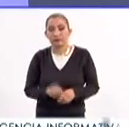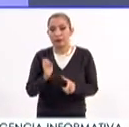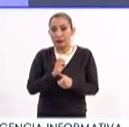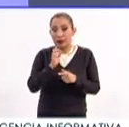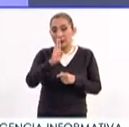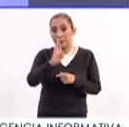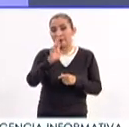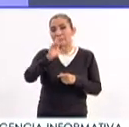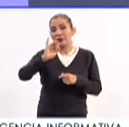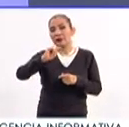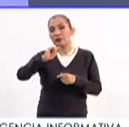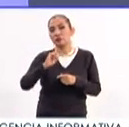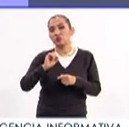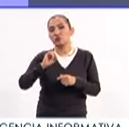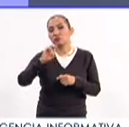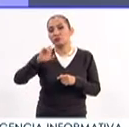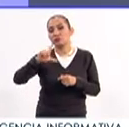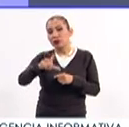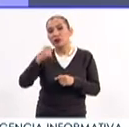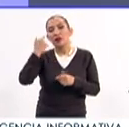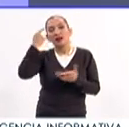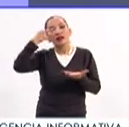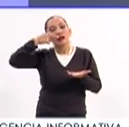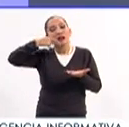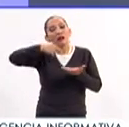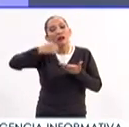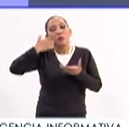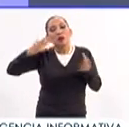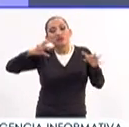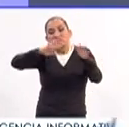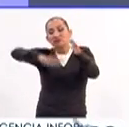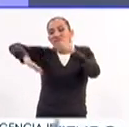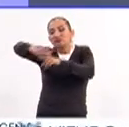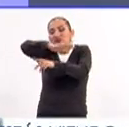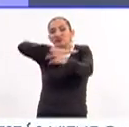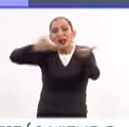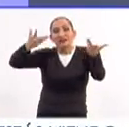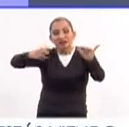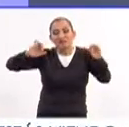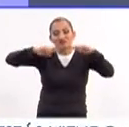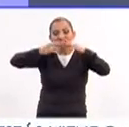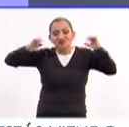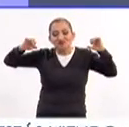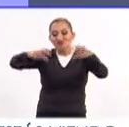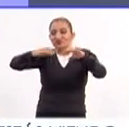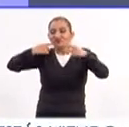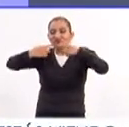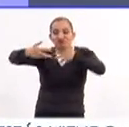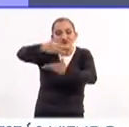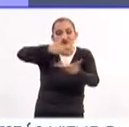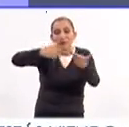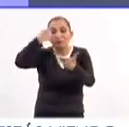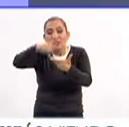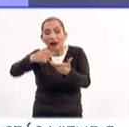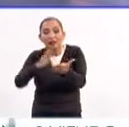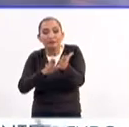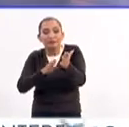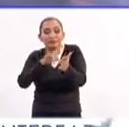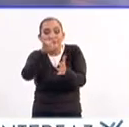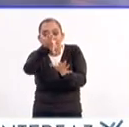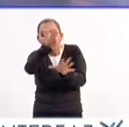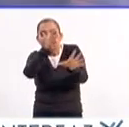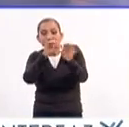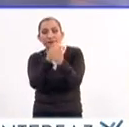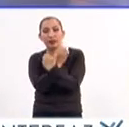el British Council busca que creemos todas esas condiciones, esos foros de discusión para que se logre